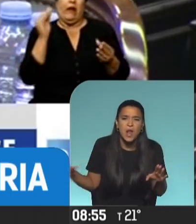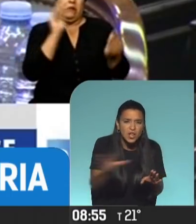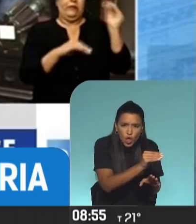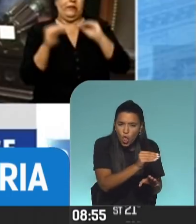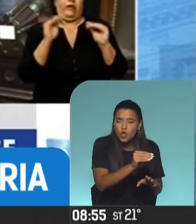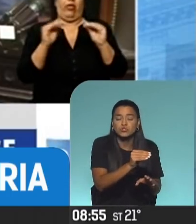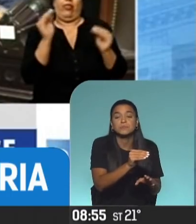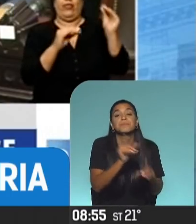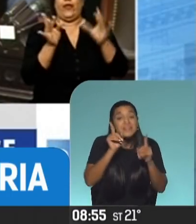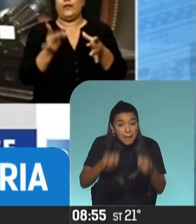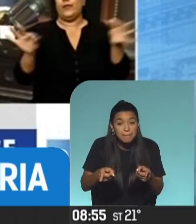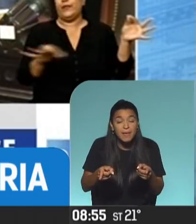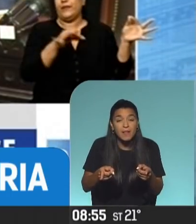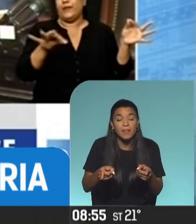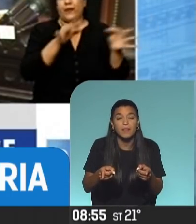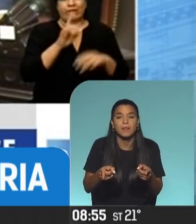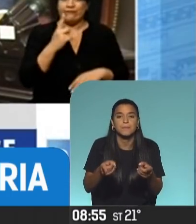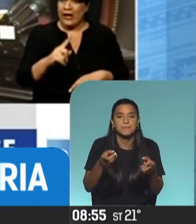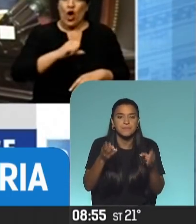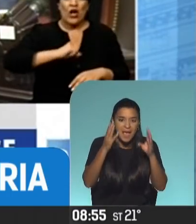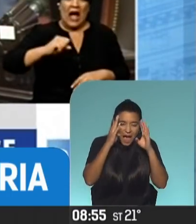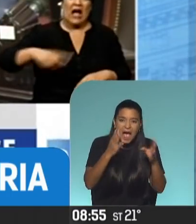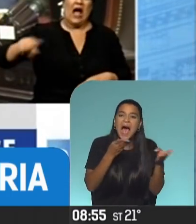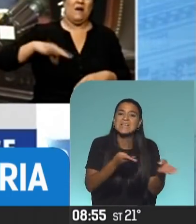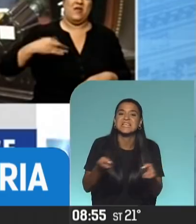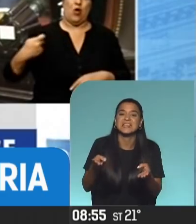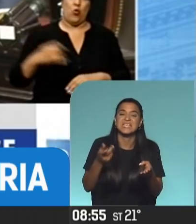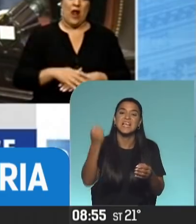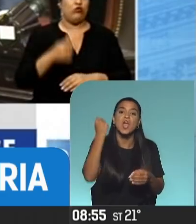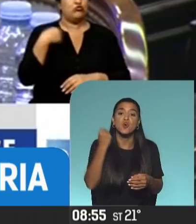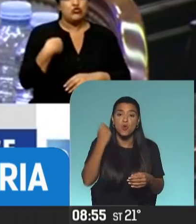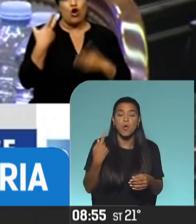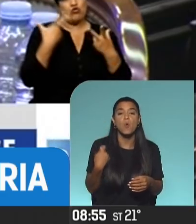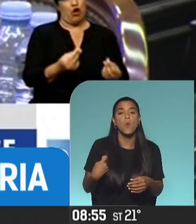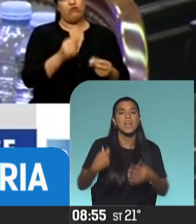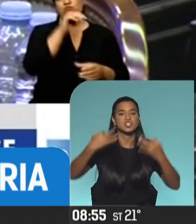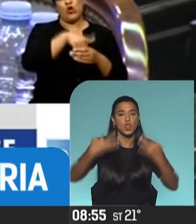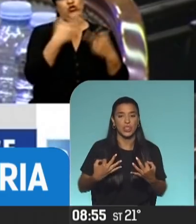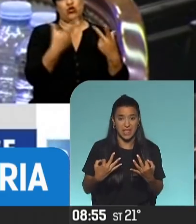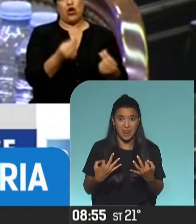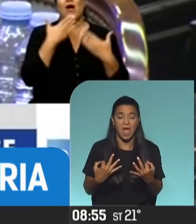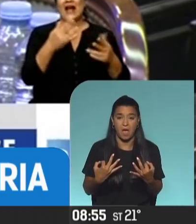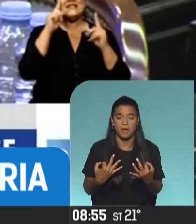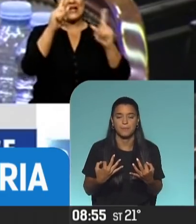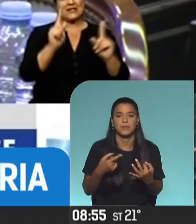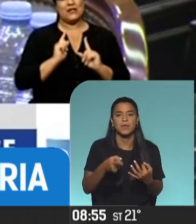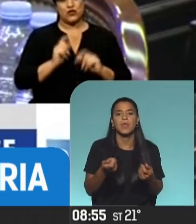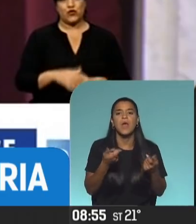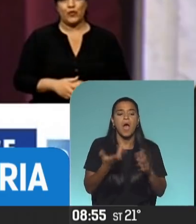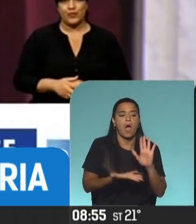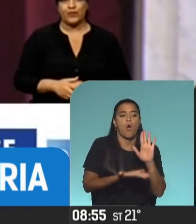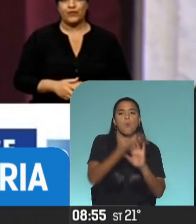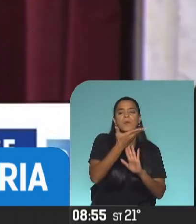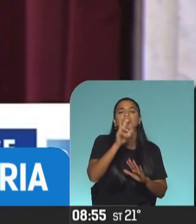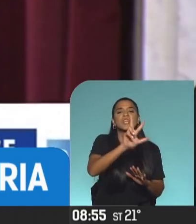de ellos, también ha asistido en términos económicos con una jubilación digna que permitió este aumento en